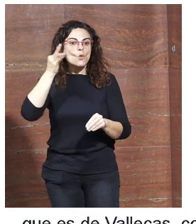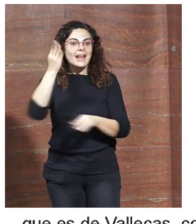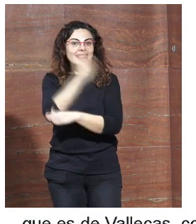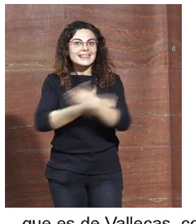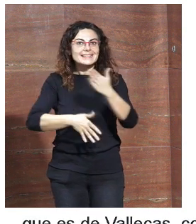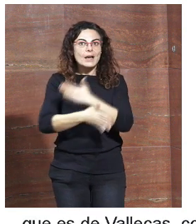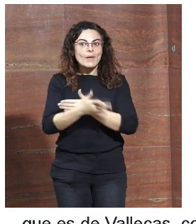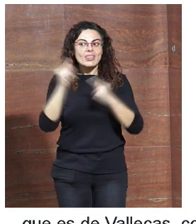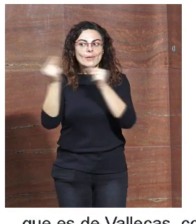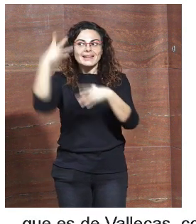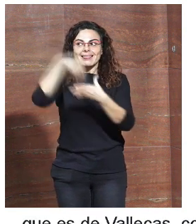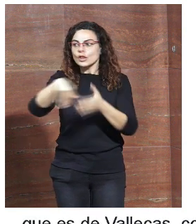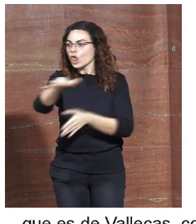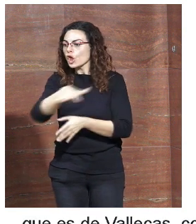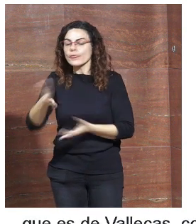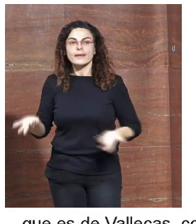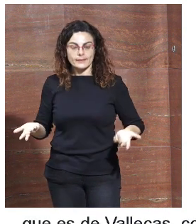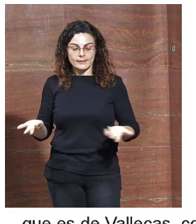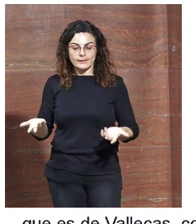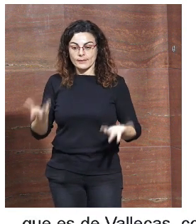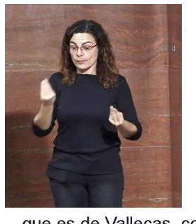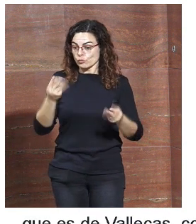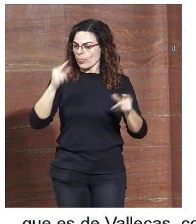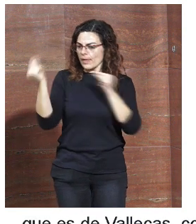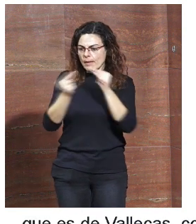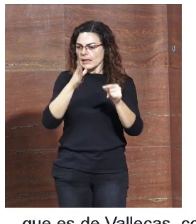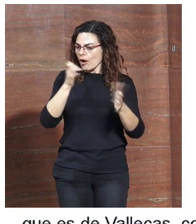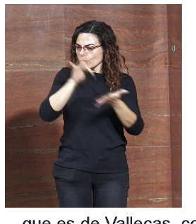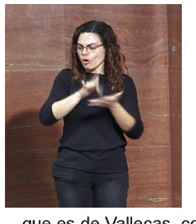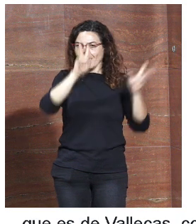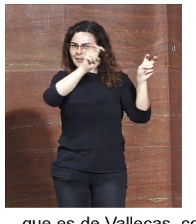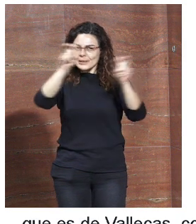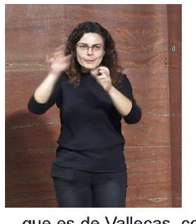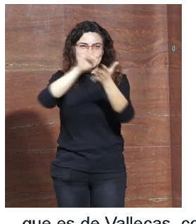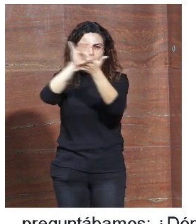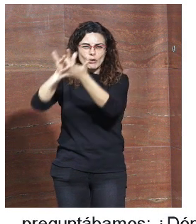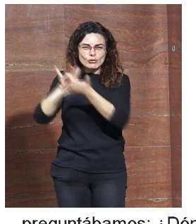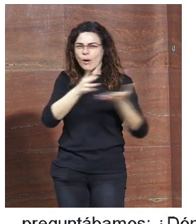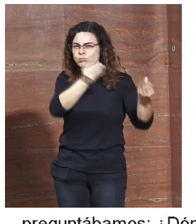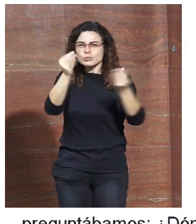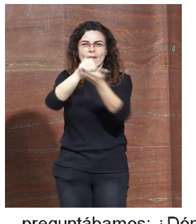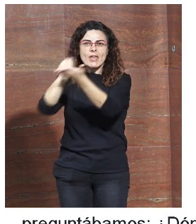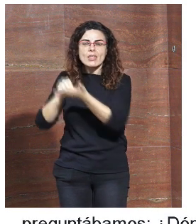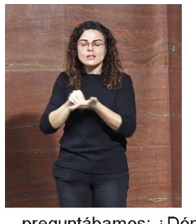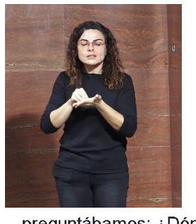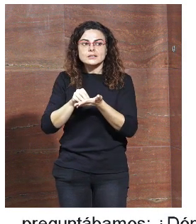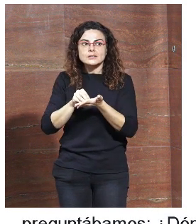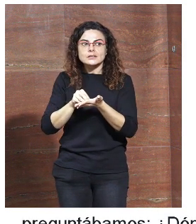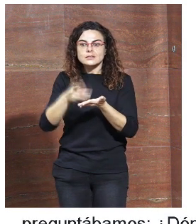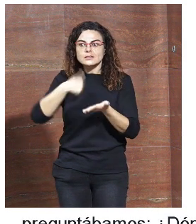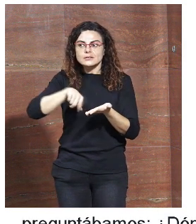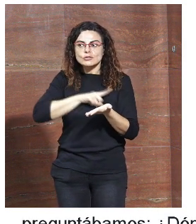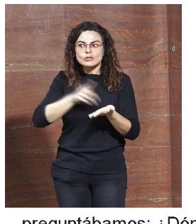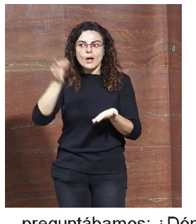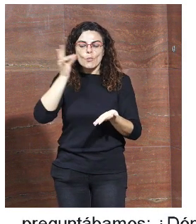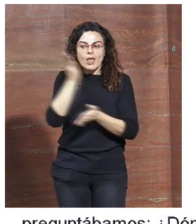discapacidad en este debate, ¿no? Al menos en Barcelona se está moviendo muchísimo este tema, ¿no? Y es como, bueno, en la ecuación, nosotras, como